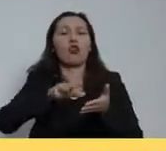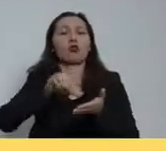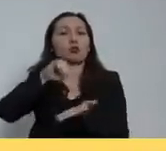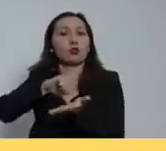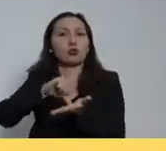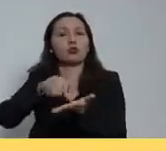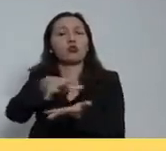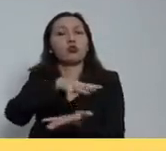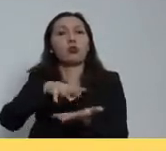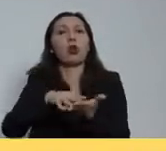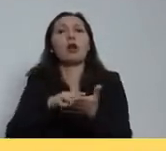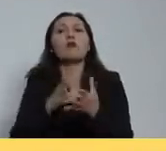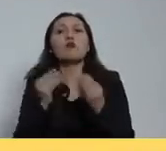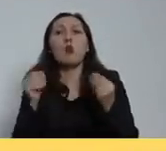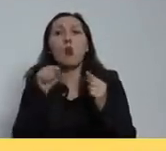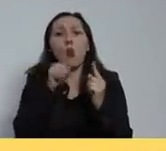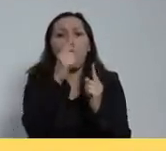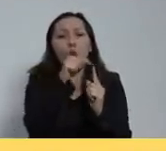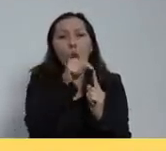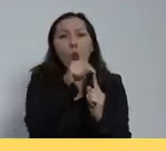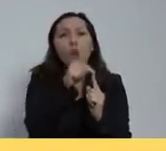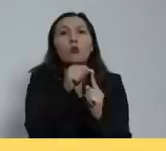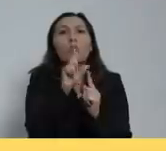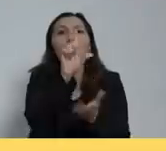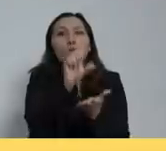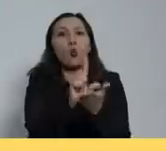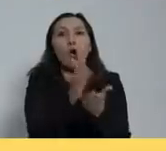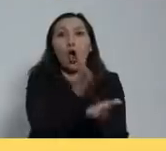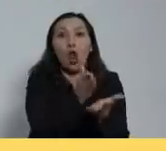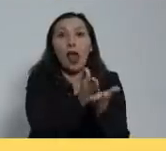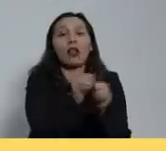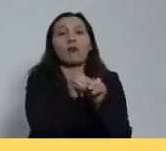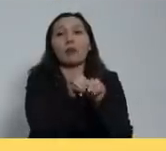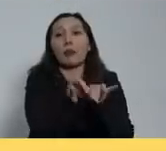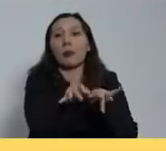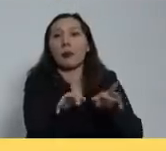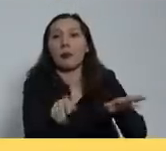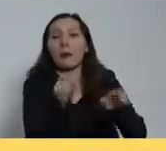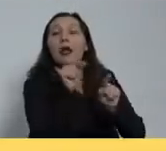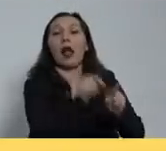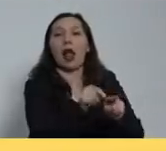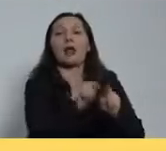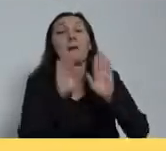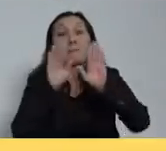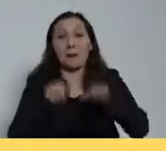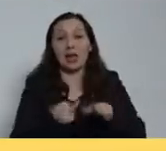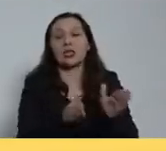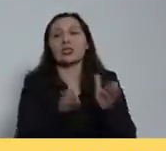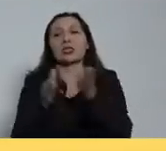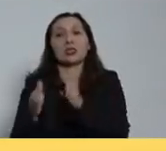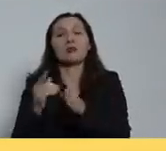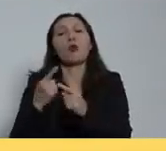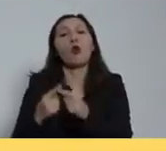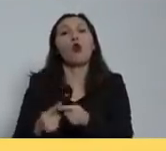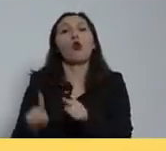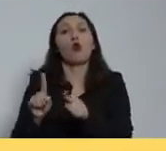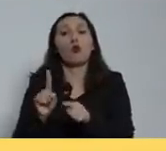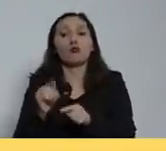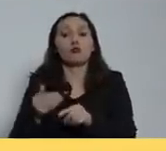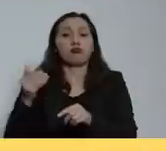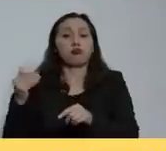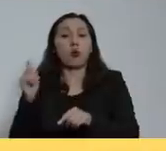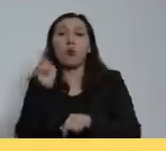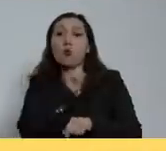muy vinculado a un brote en un recinto educacional. Y asimismo hemos tenido en las